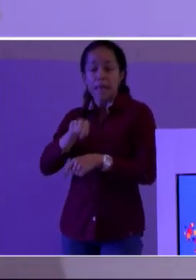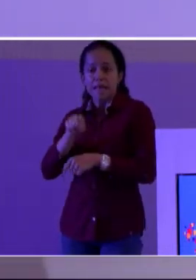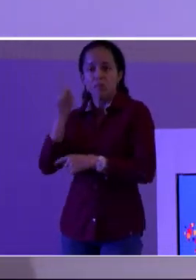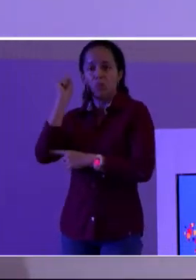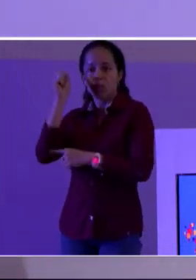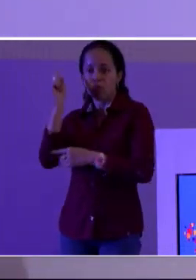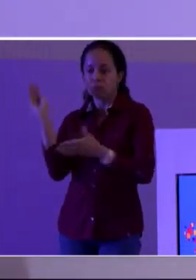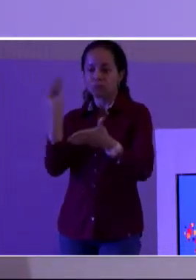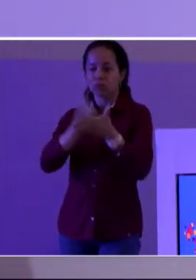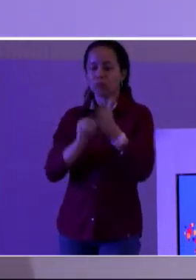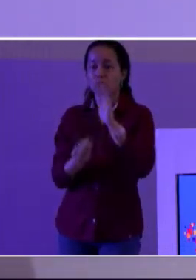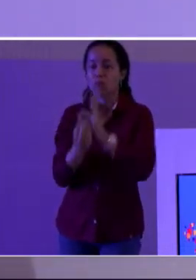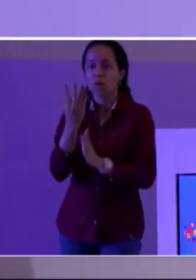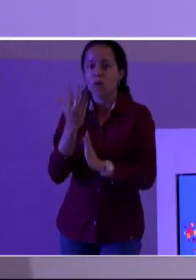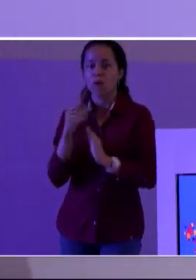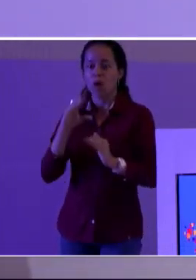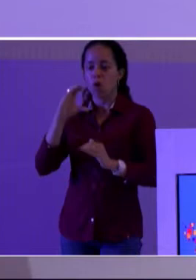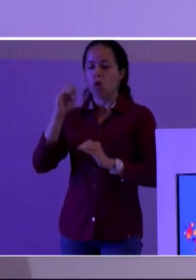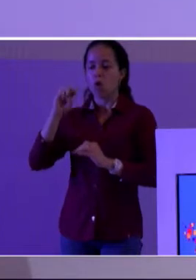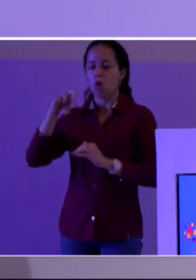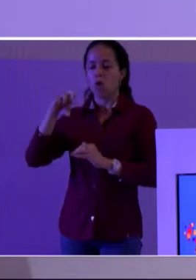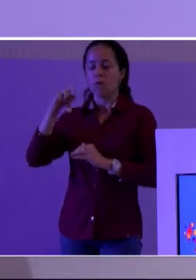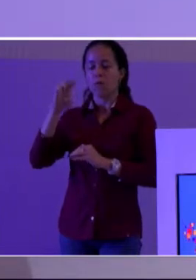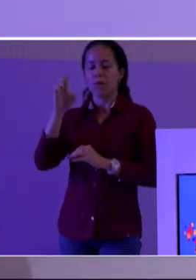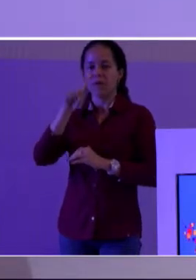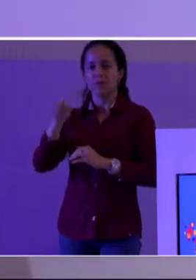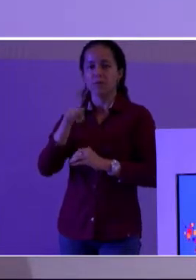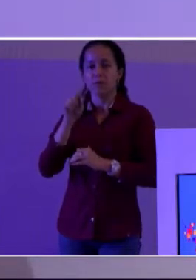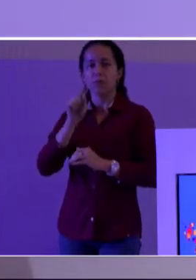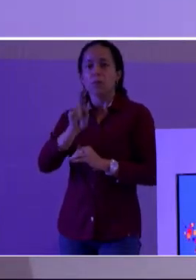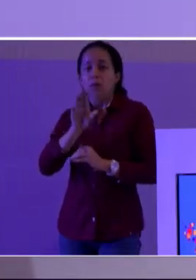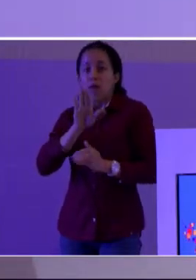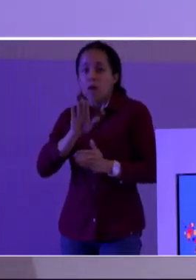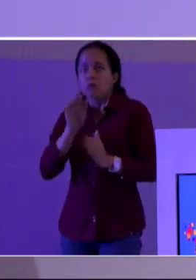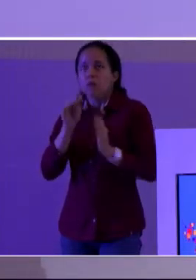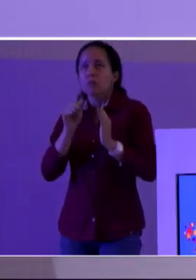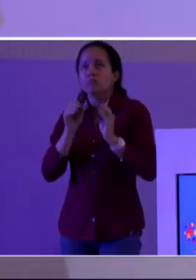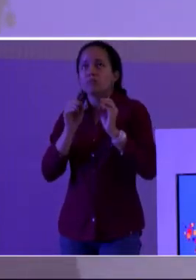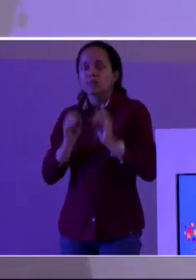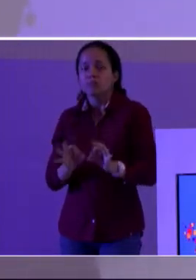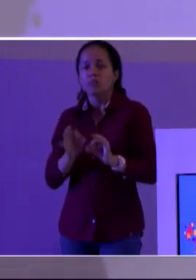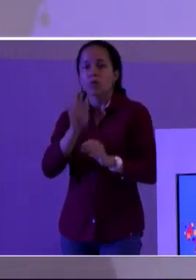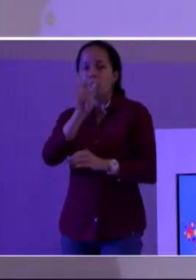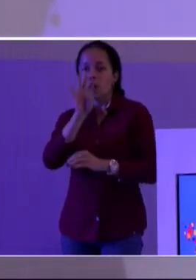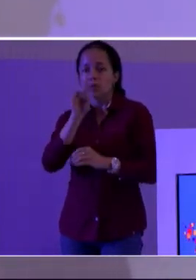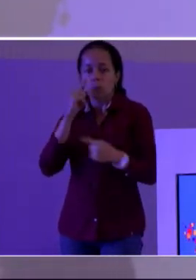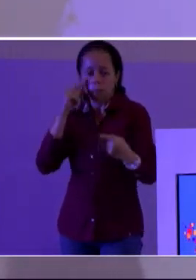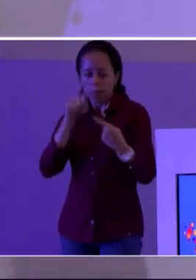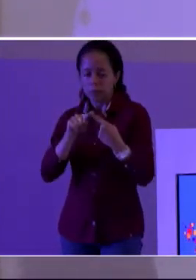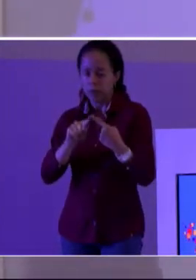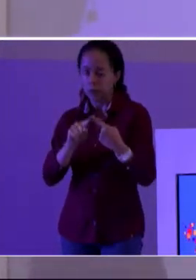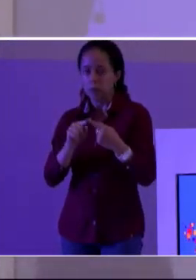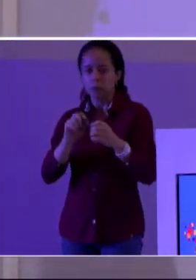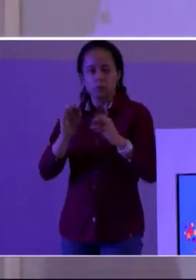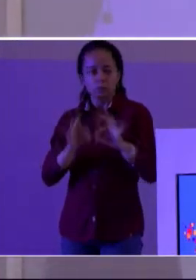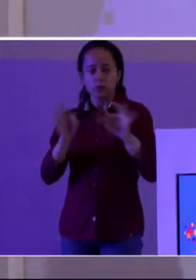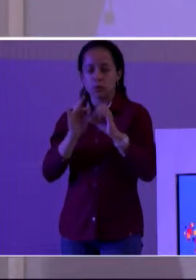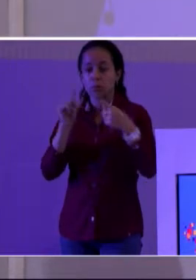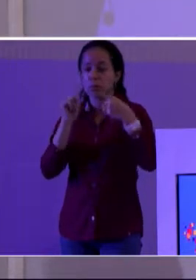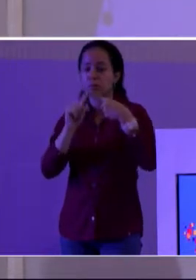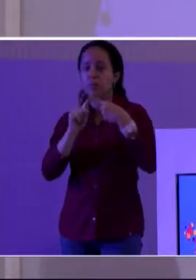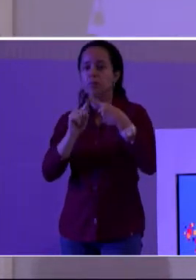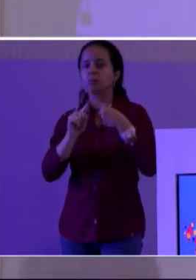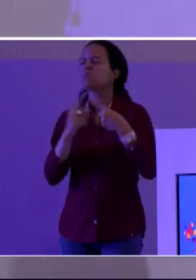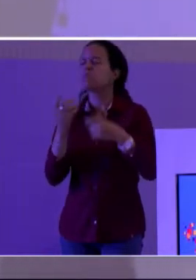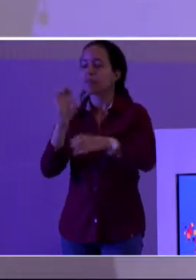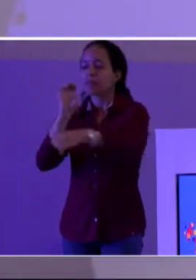pública, documento COMPES 3931, definió 4 objetivos muy particulares. Primero, cómo las